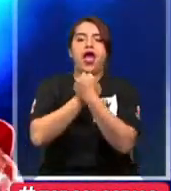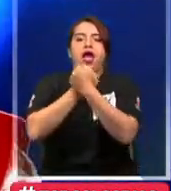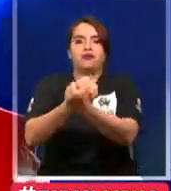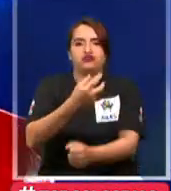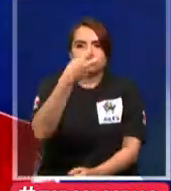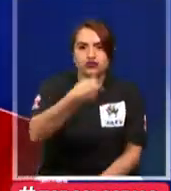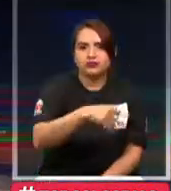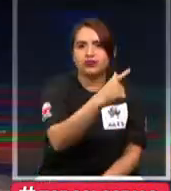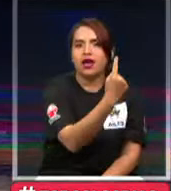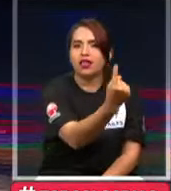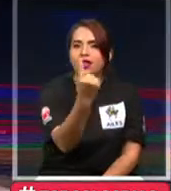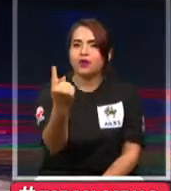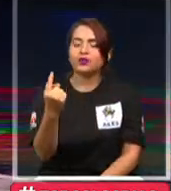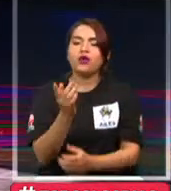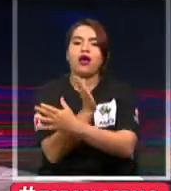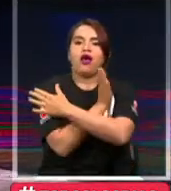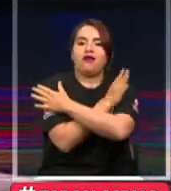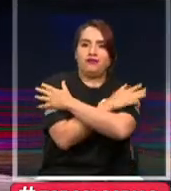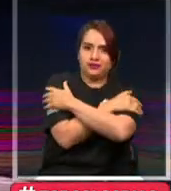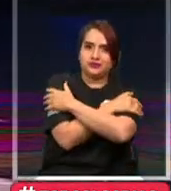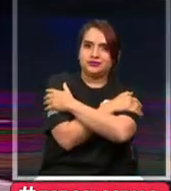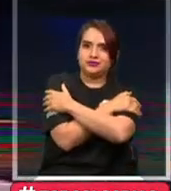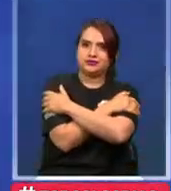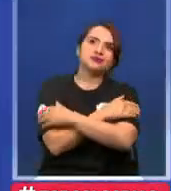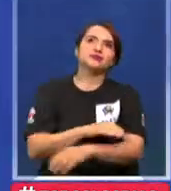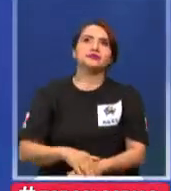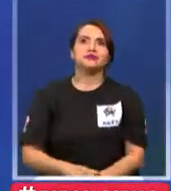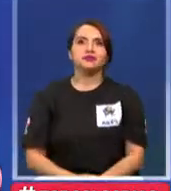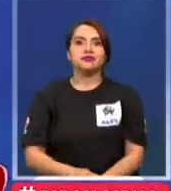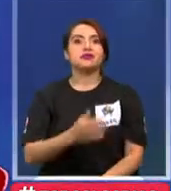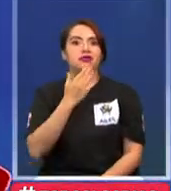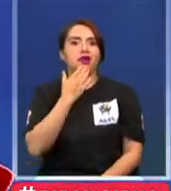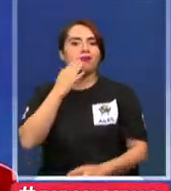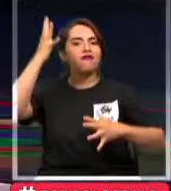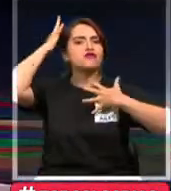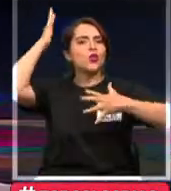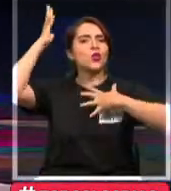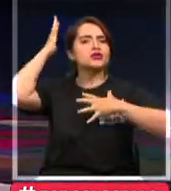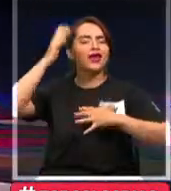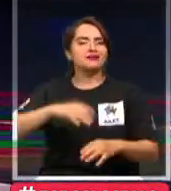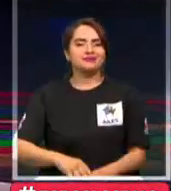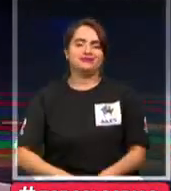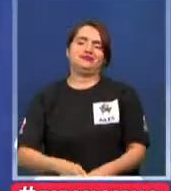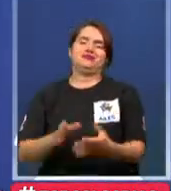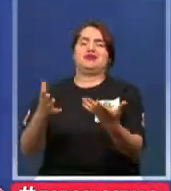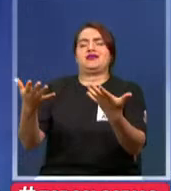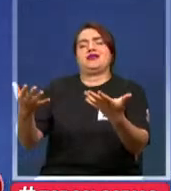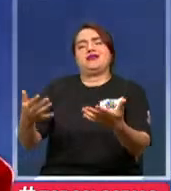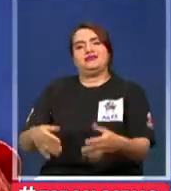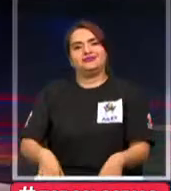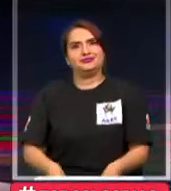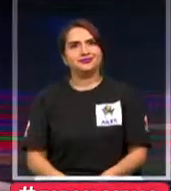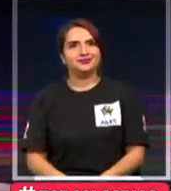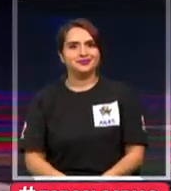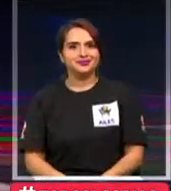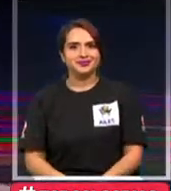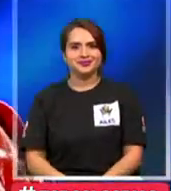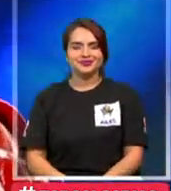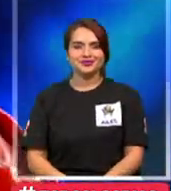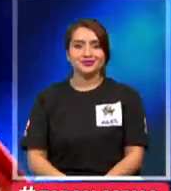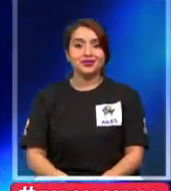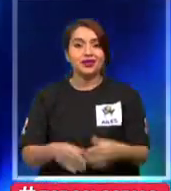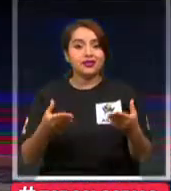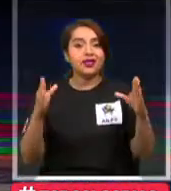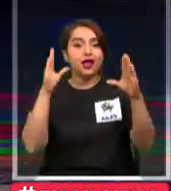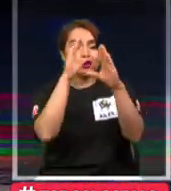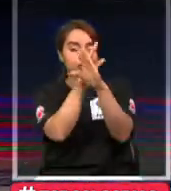mismos, abrazarse, sobre todo en la ducha. Ya, cabrón. Y esta